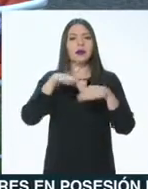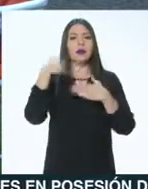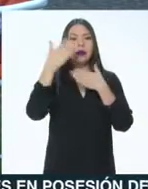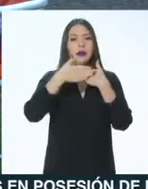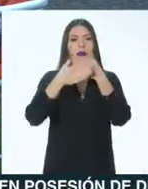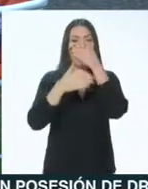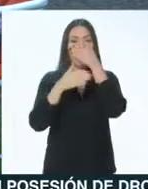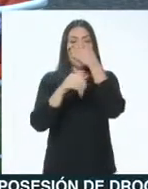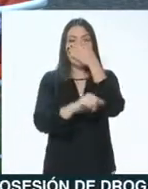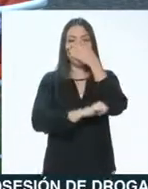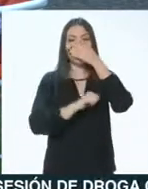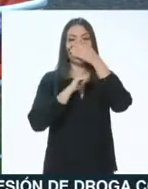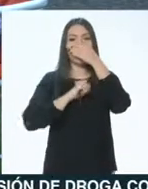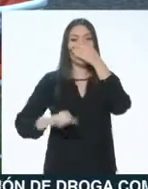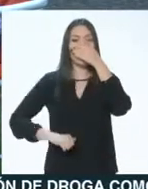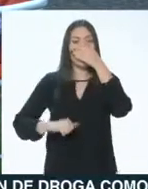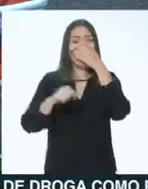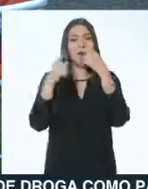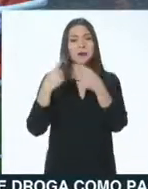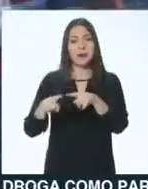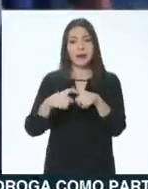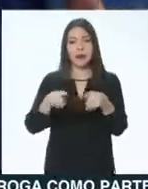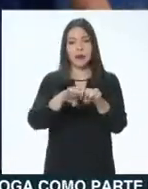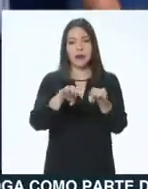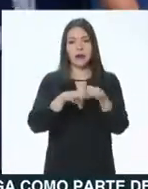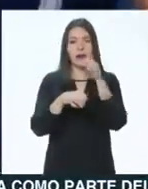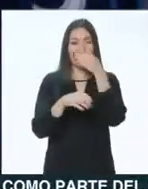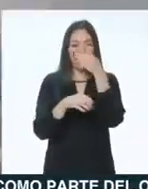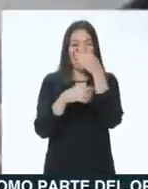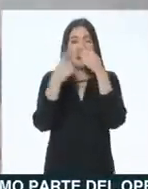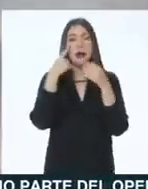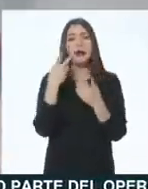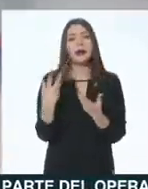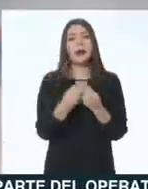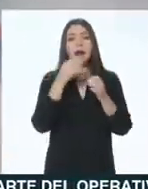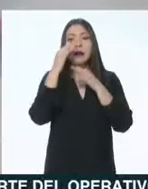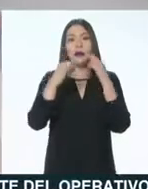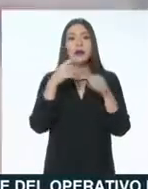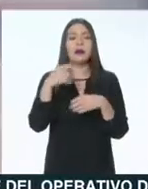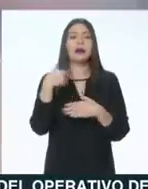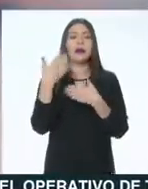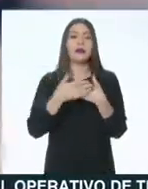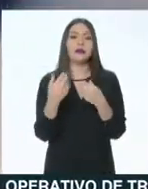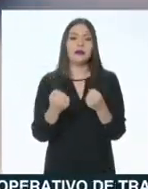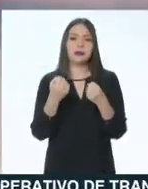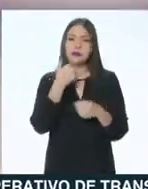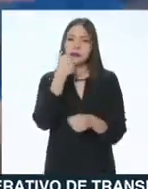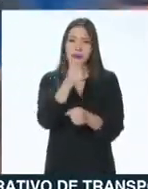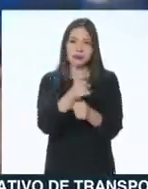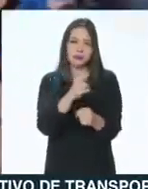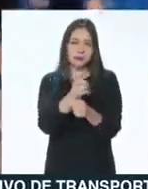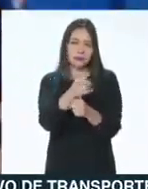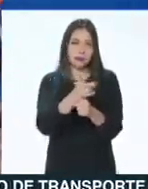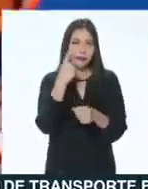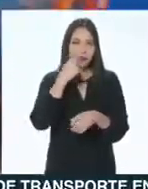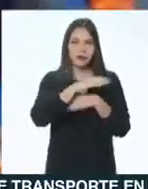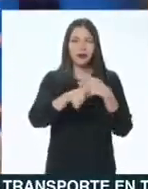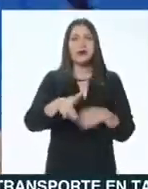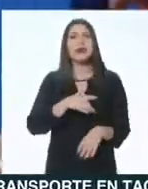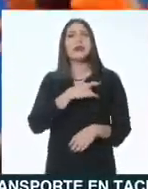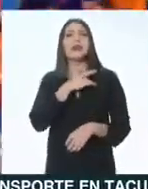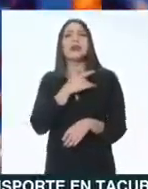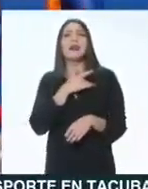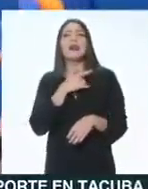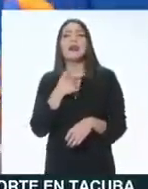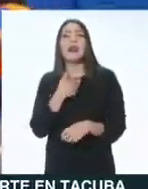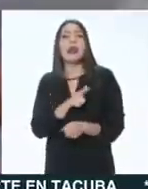alcaldías con diferentes equipos. Vamos a estar promocionando mucho esto, viene muy fuerte. Yo los invito a todos, no se sientan de por